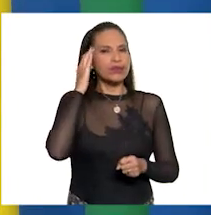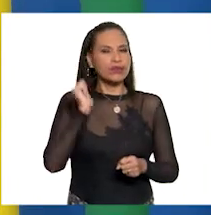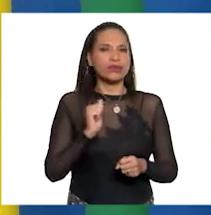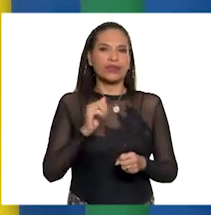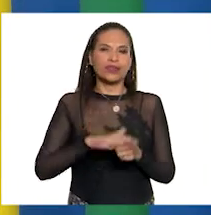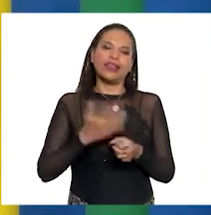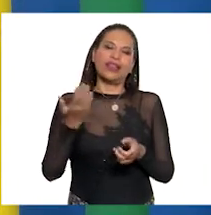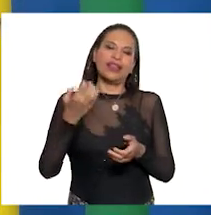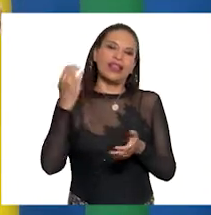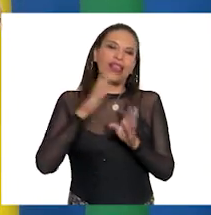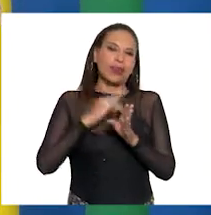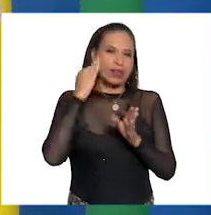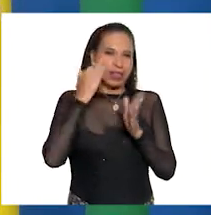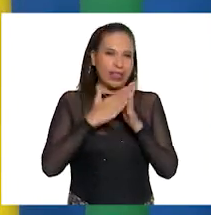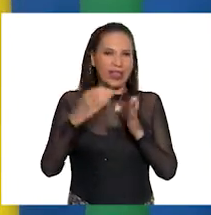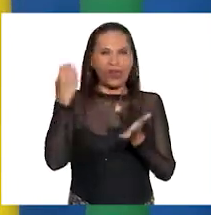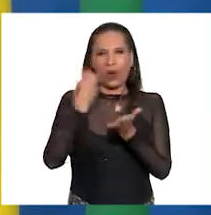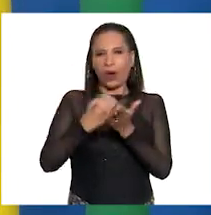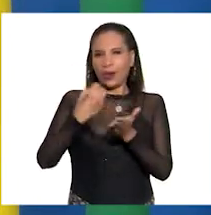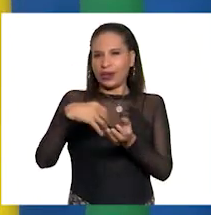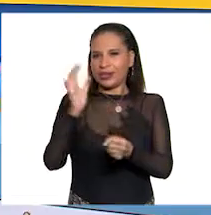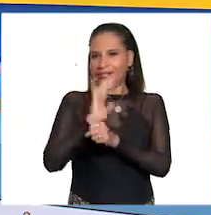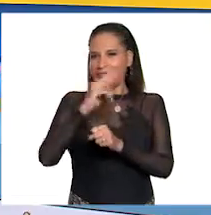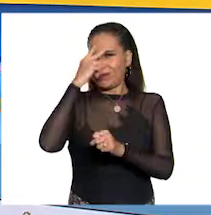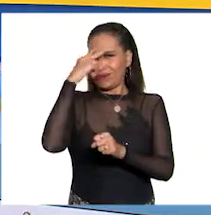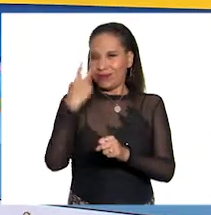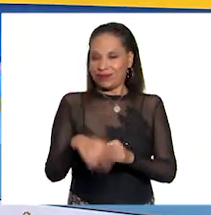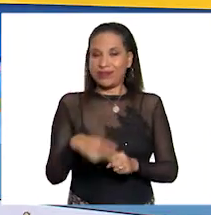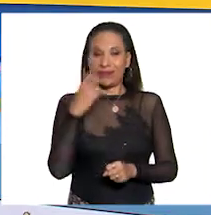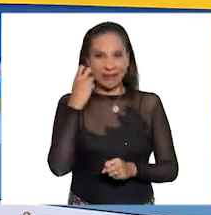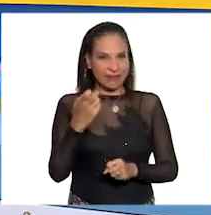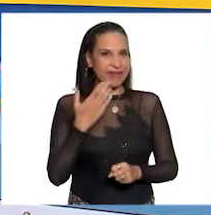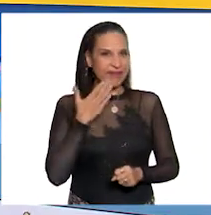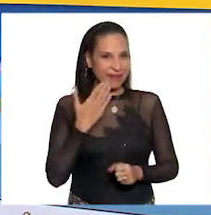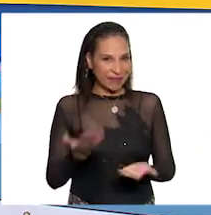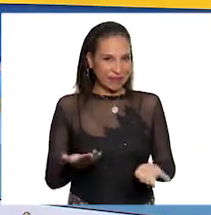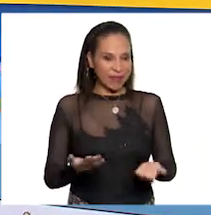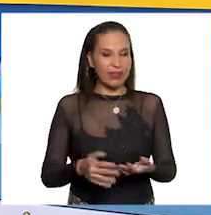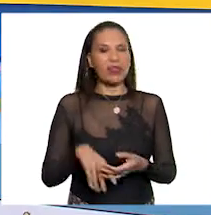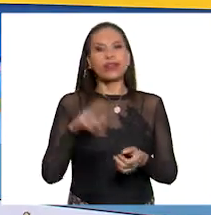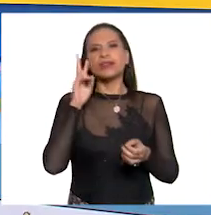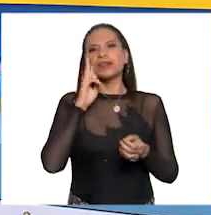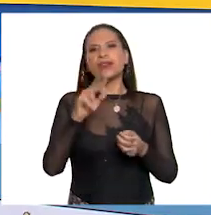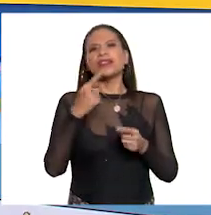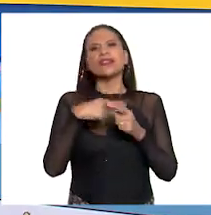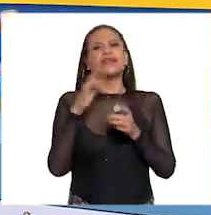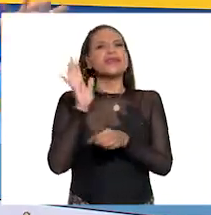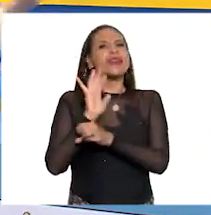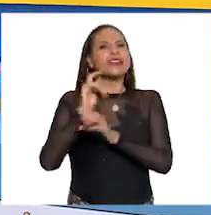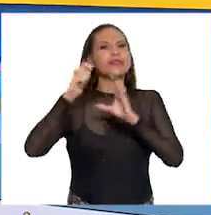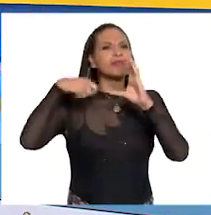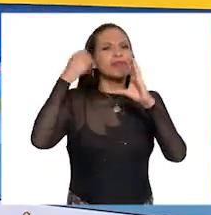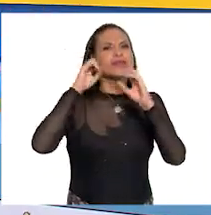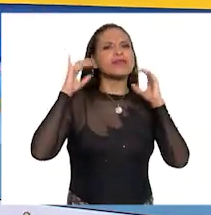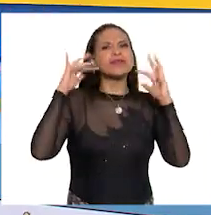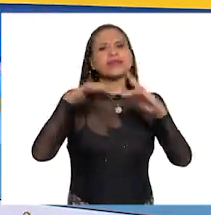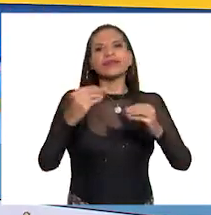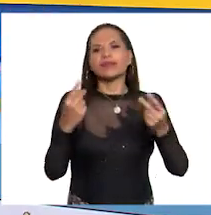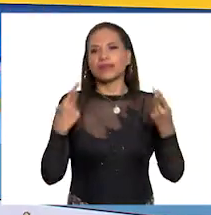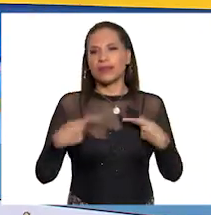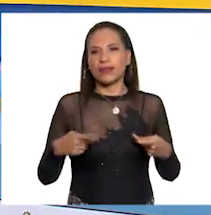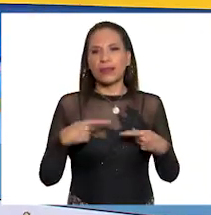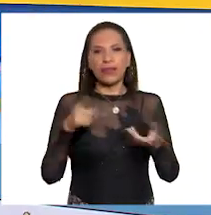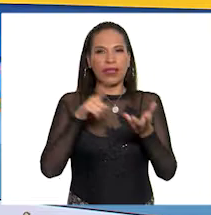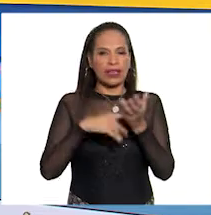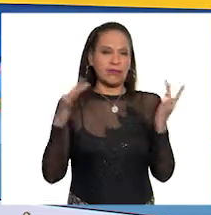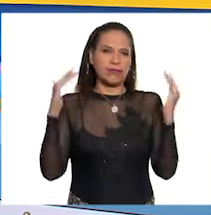la época de oro del cine mexicano. Es correcto. Las proyecciones de películas reunían a muchísima gente y estaban